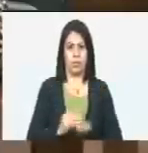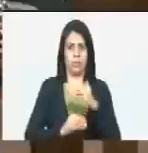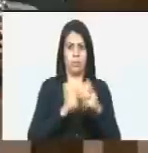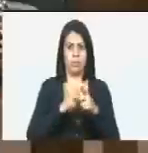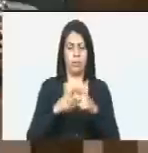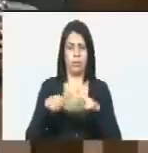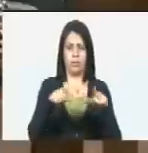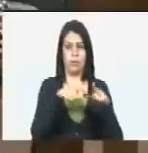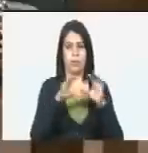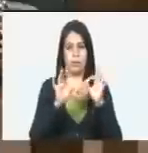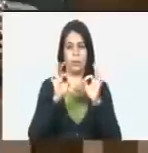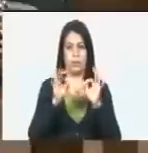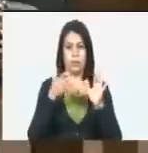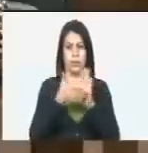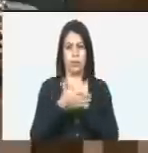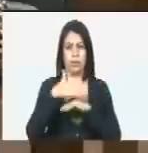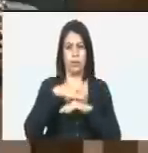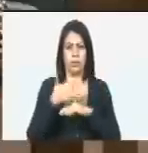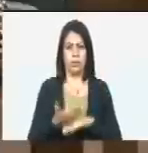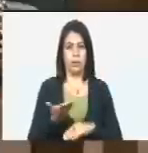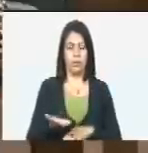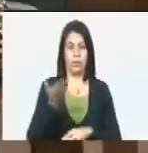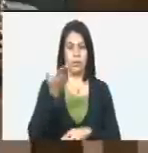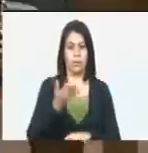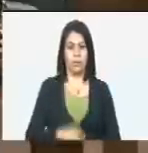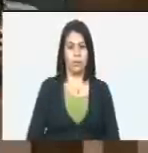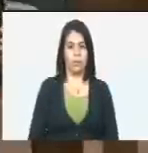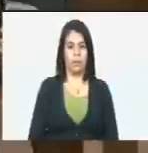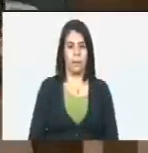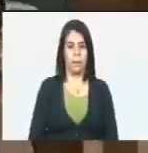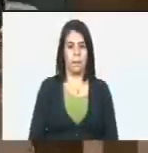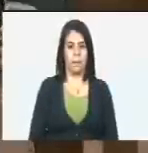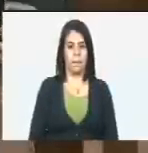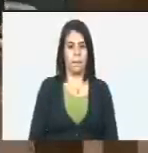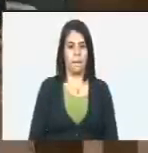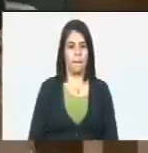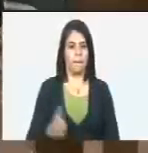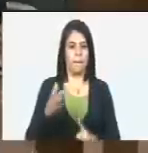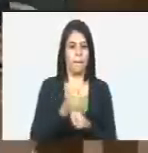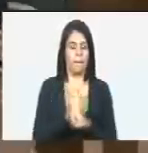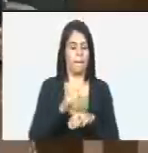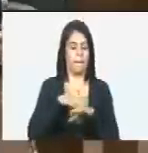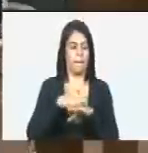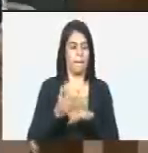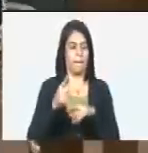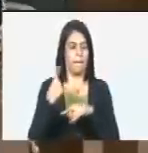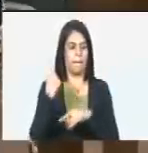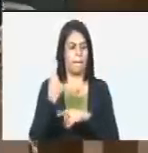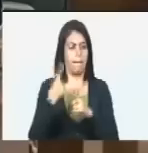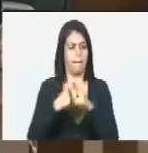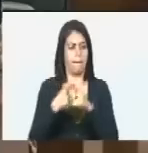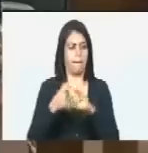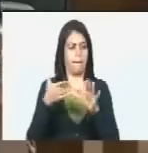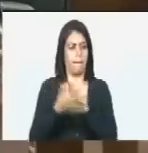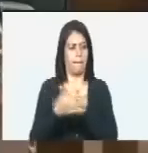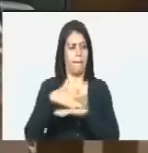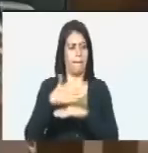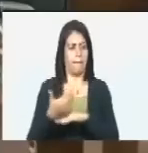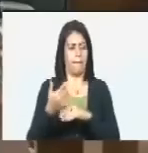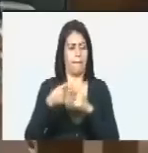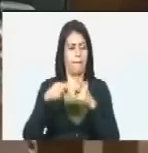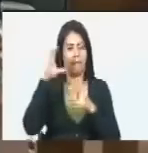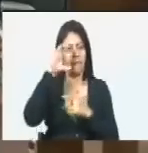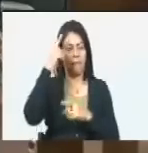extraordinarios, significativos, que demostraron no solamente una gran conciencia